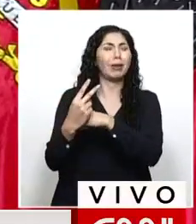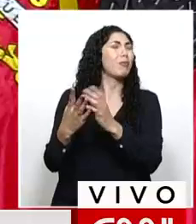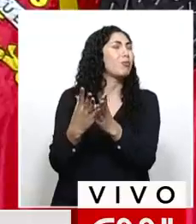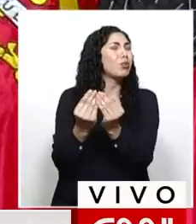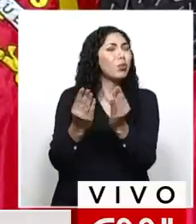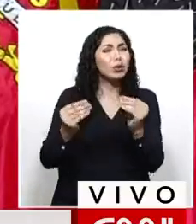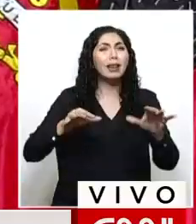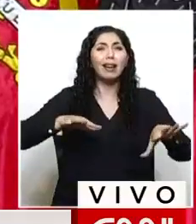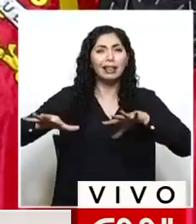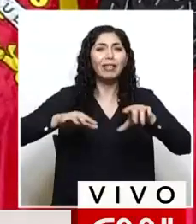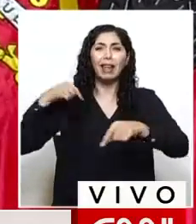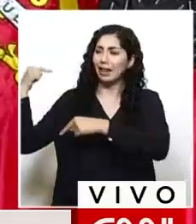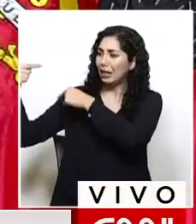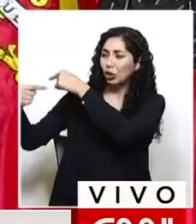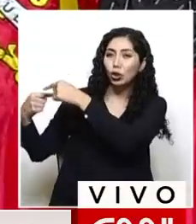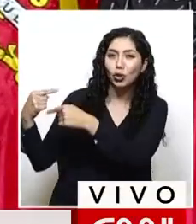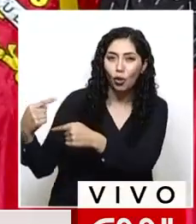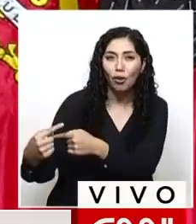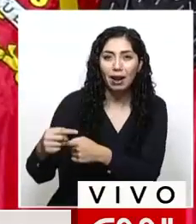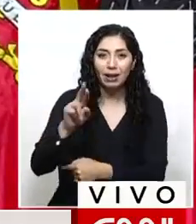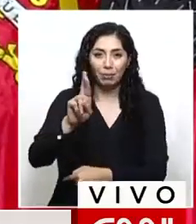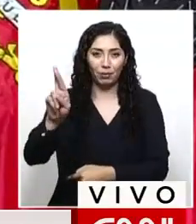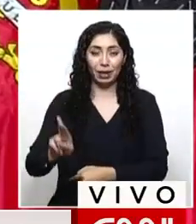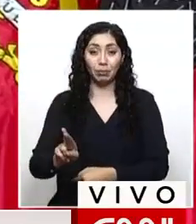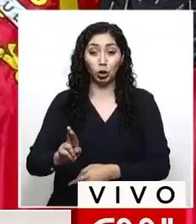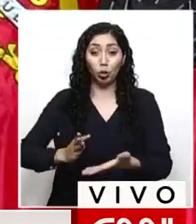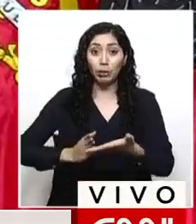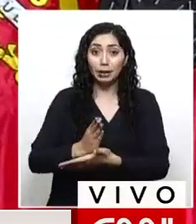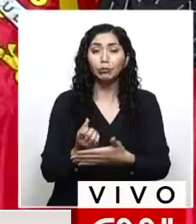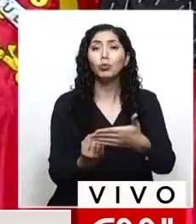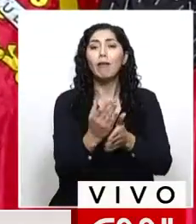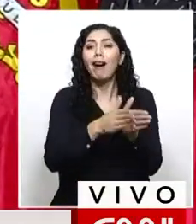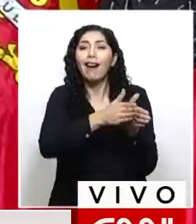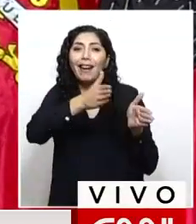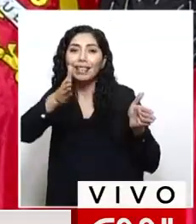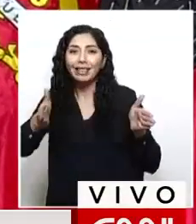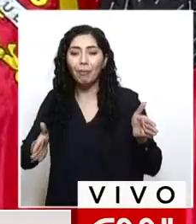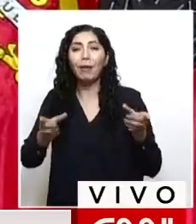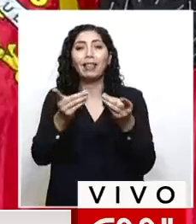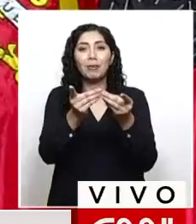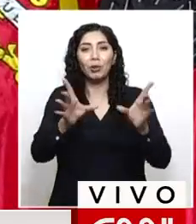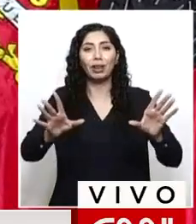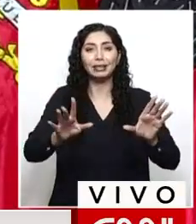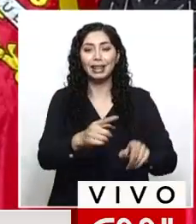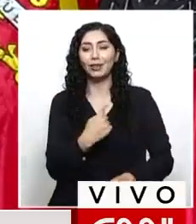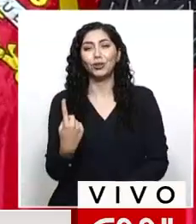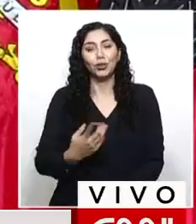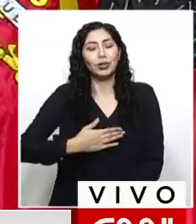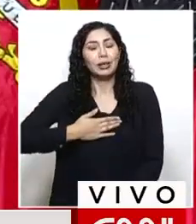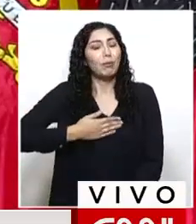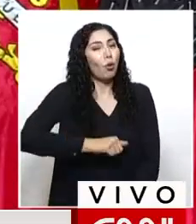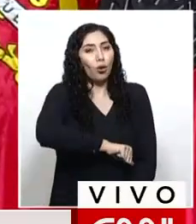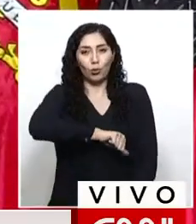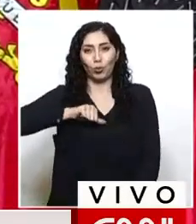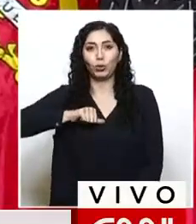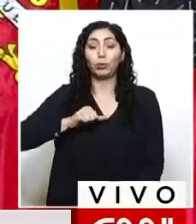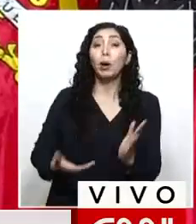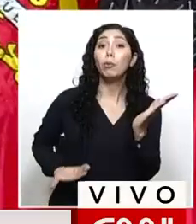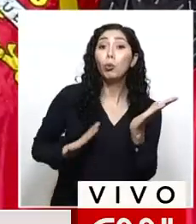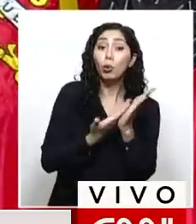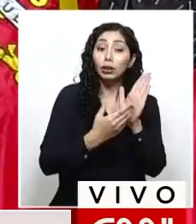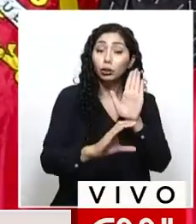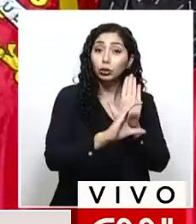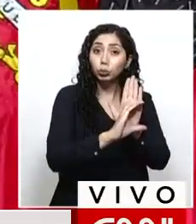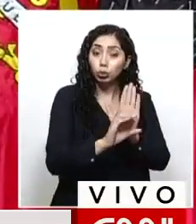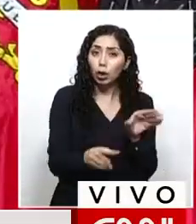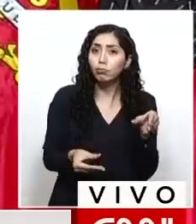para iniciar otro capítulo de la tradición democrática que nos enorgullece. Esta propuesta constitucional que hoy entregamos